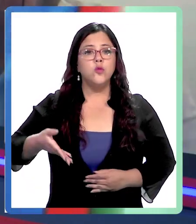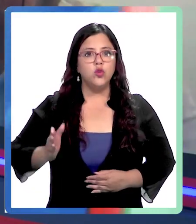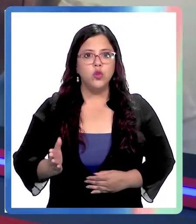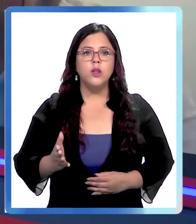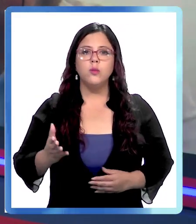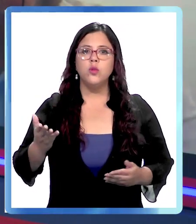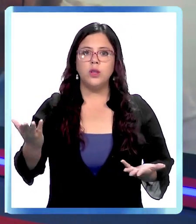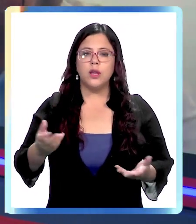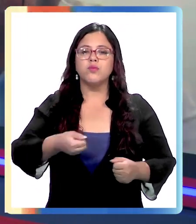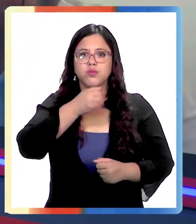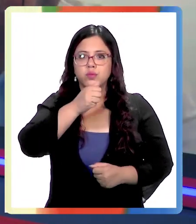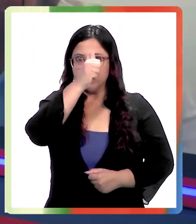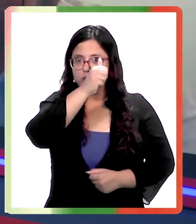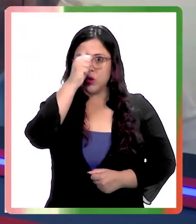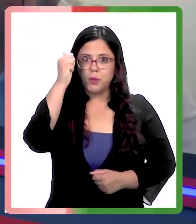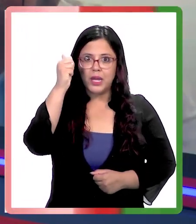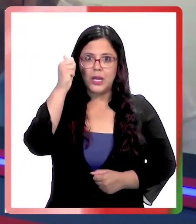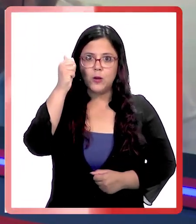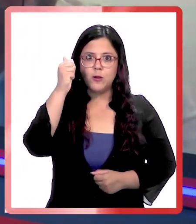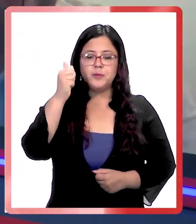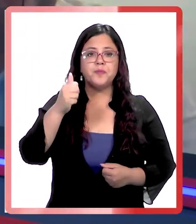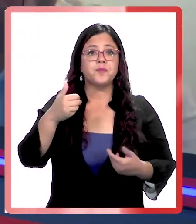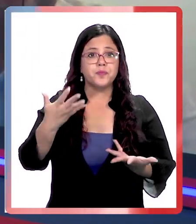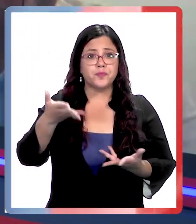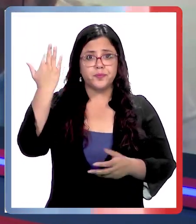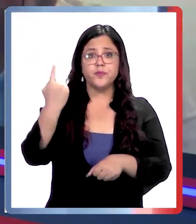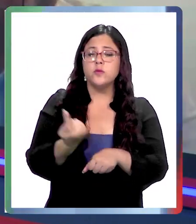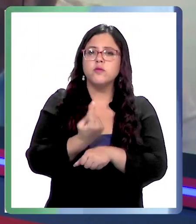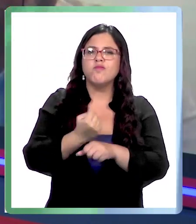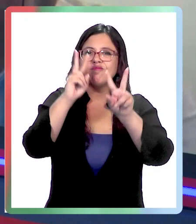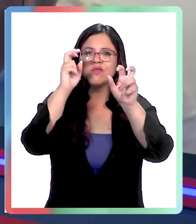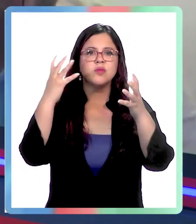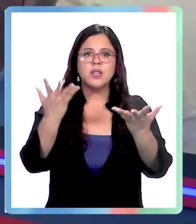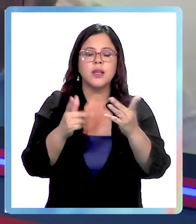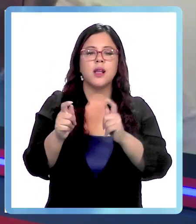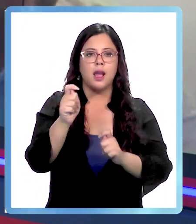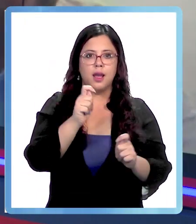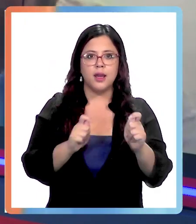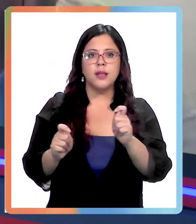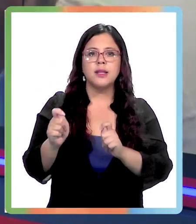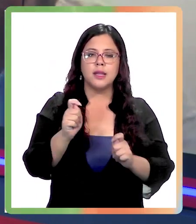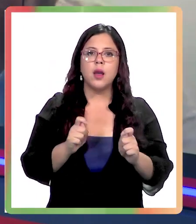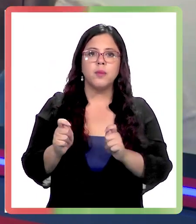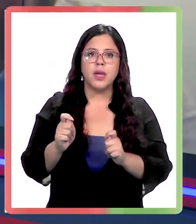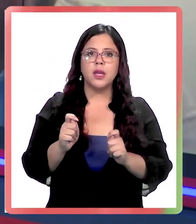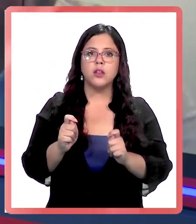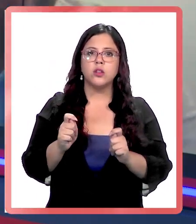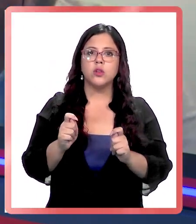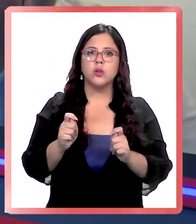Bueno, continuamos con la entrevista del domingo y estábamos hablando sobre los tratamientos